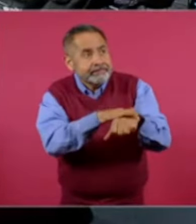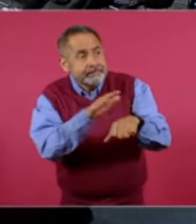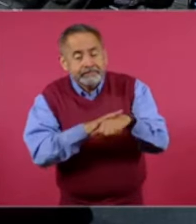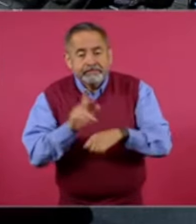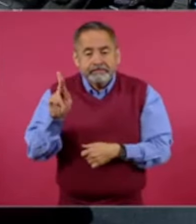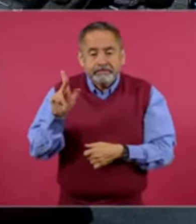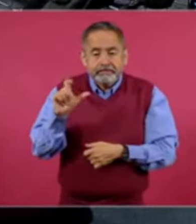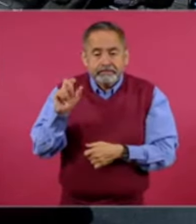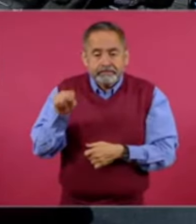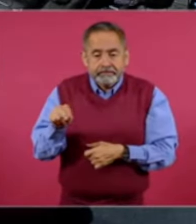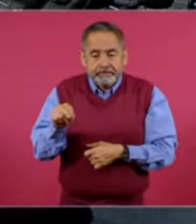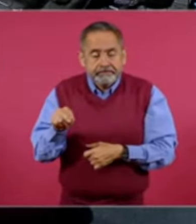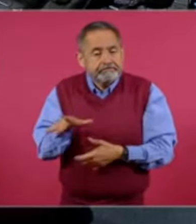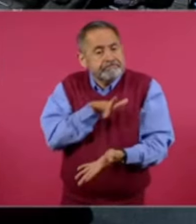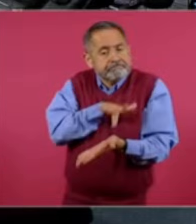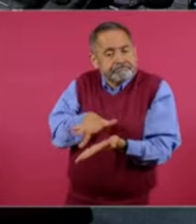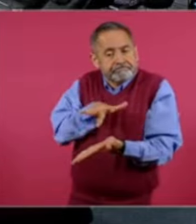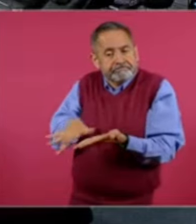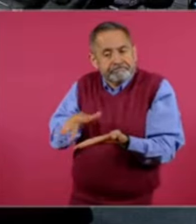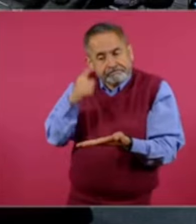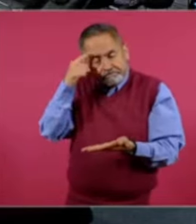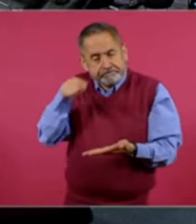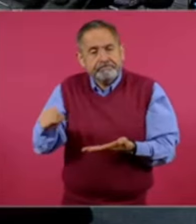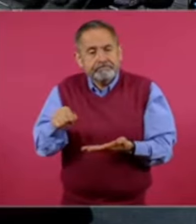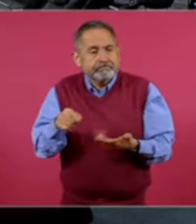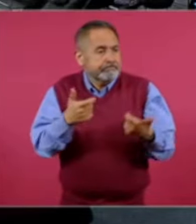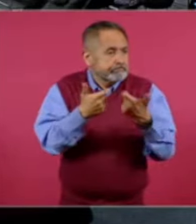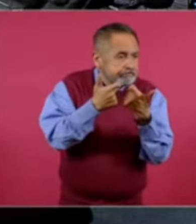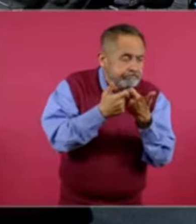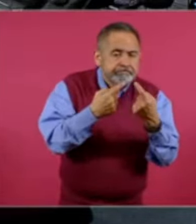apoyo a los países